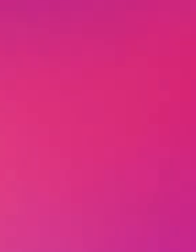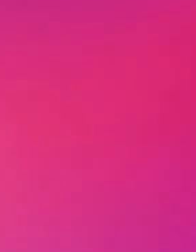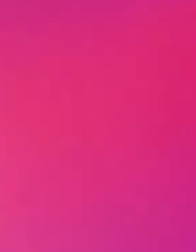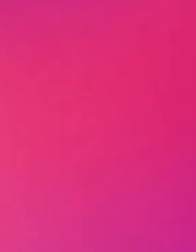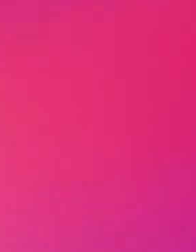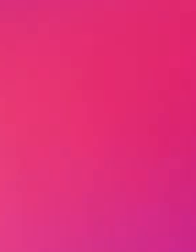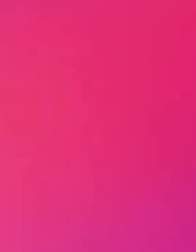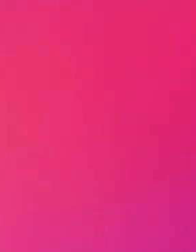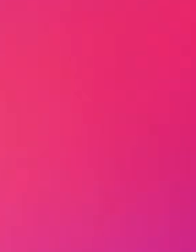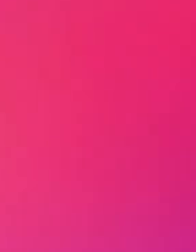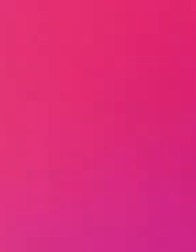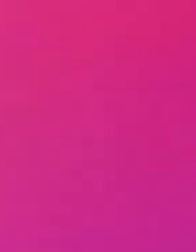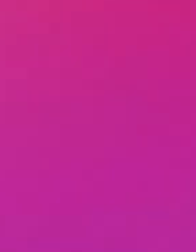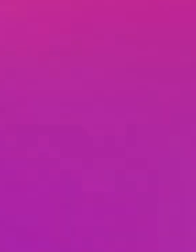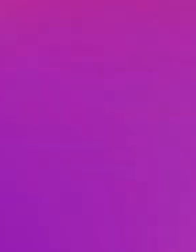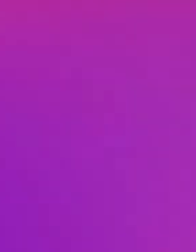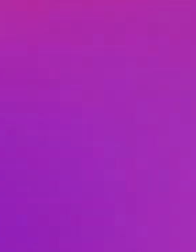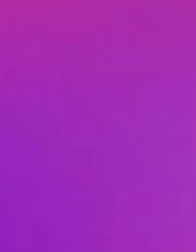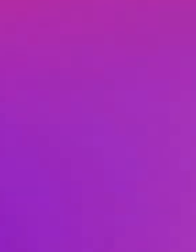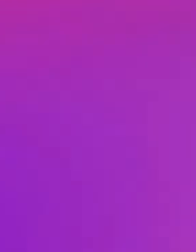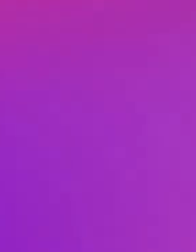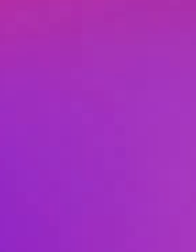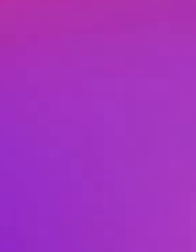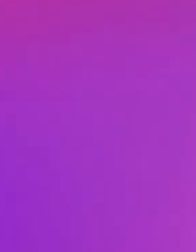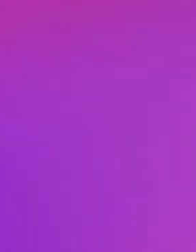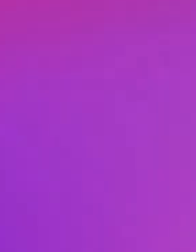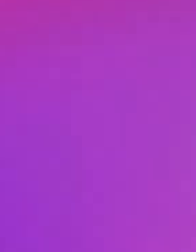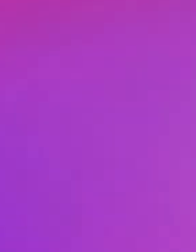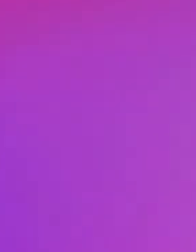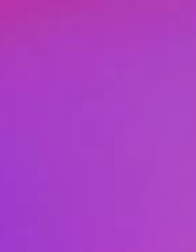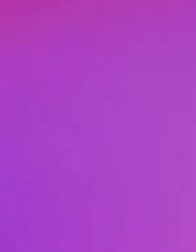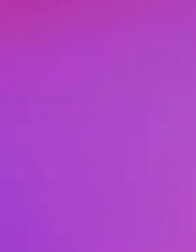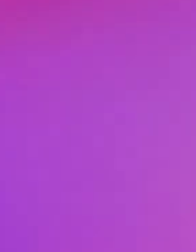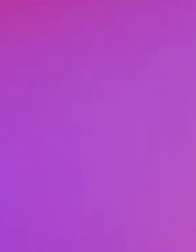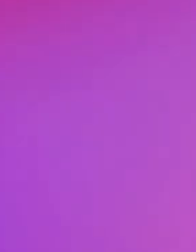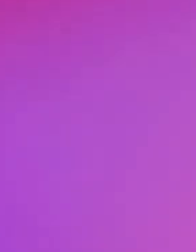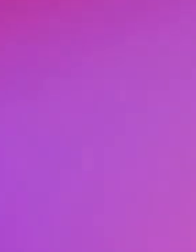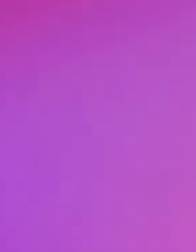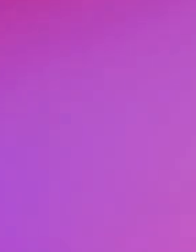conalitec.cep.gov.mx. Y recuerda que también cuentas con el sitio